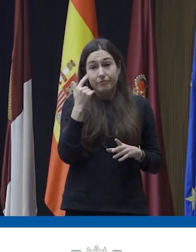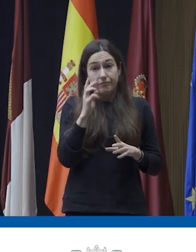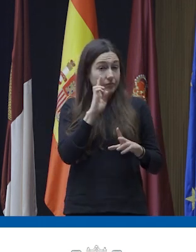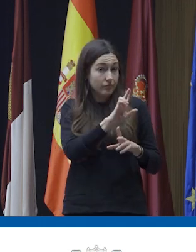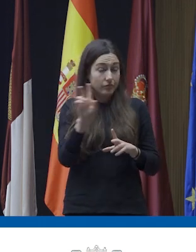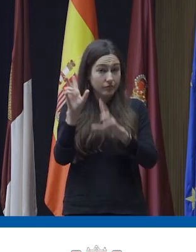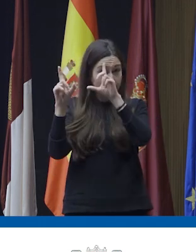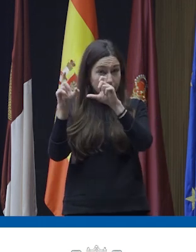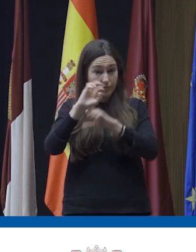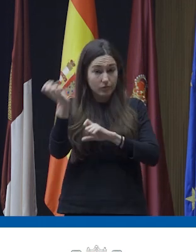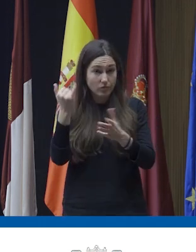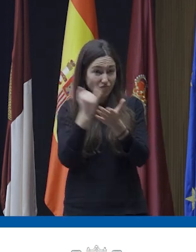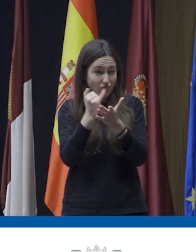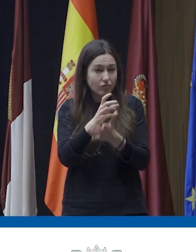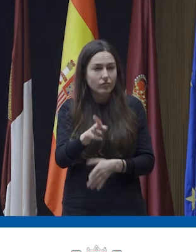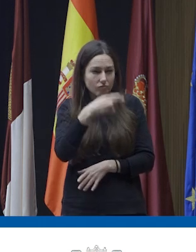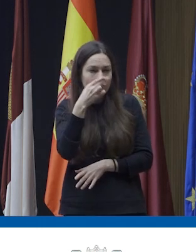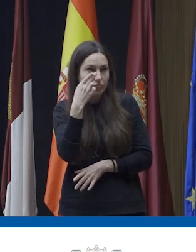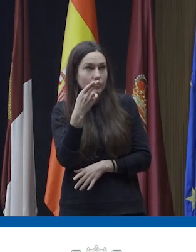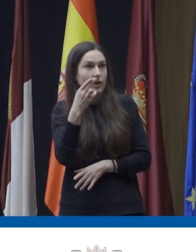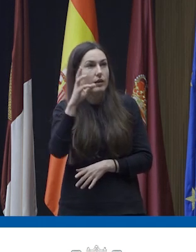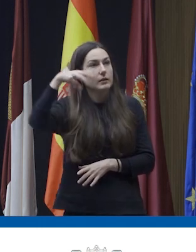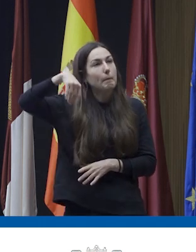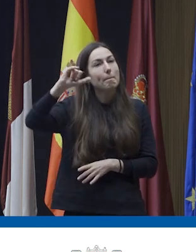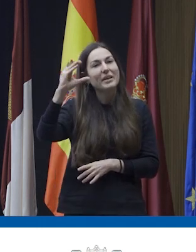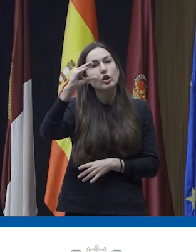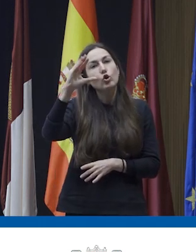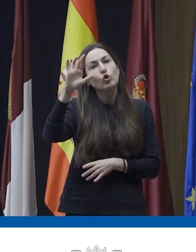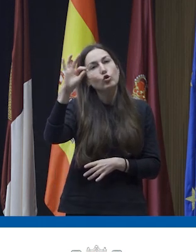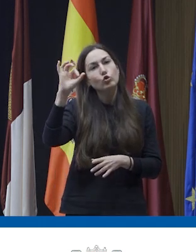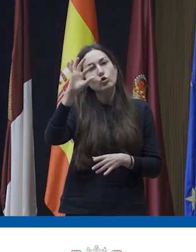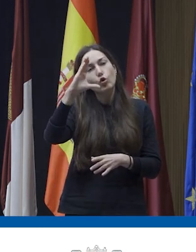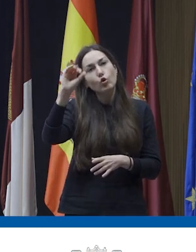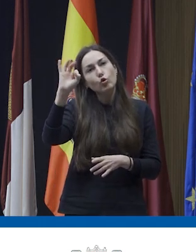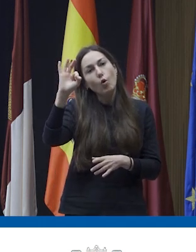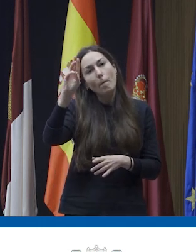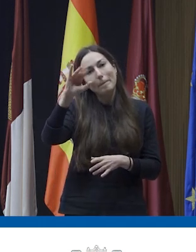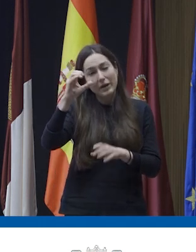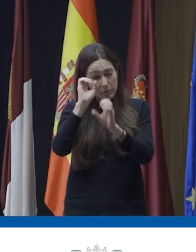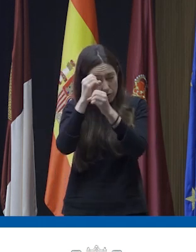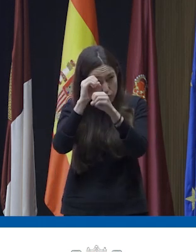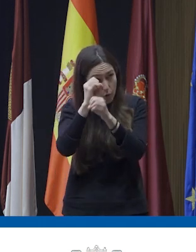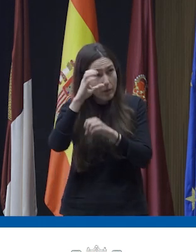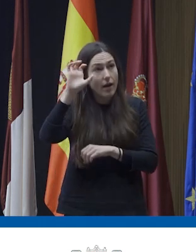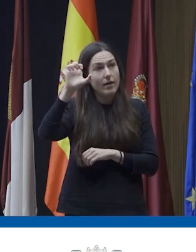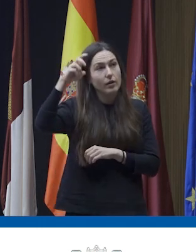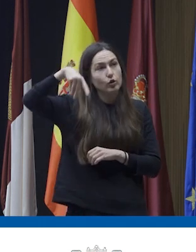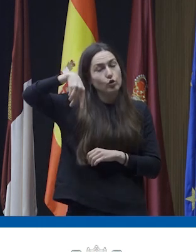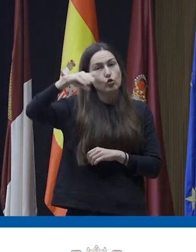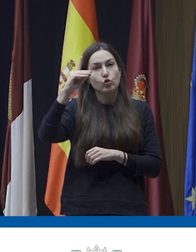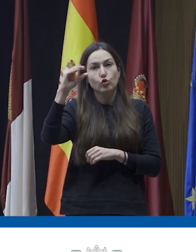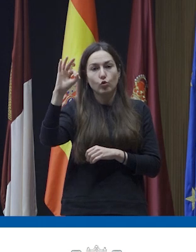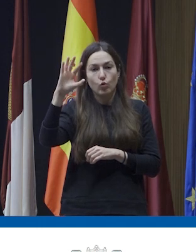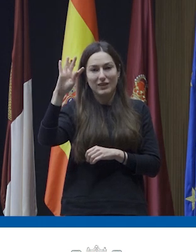una prueba bastante interesante, que es la microscopía endotelial, que esto sí que es importante en la cirugía de catarata. Entonces, la cirugía